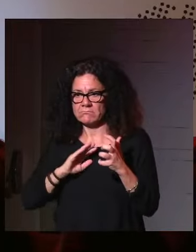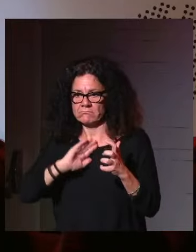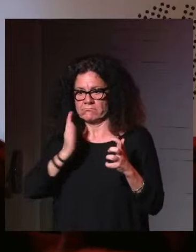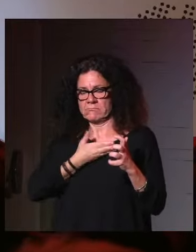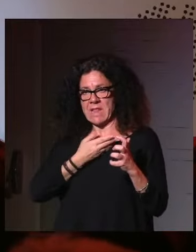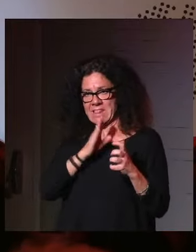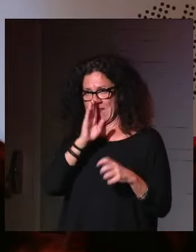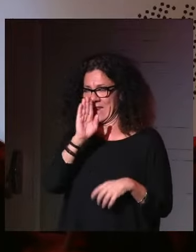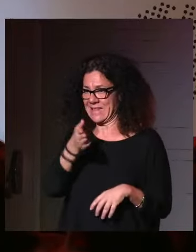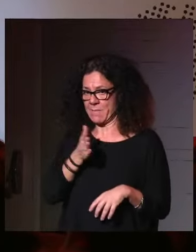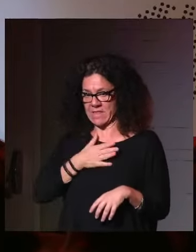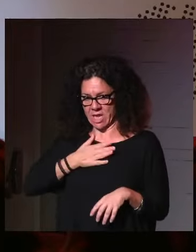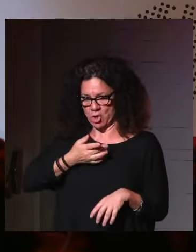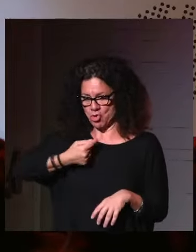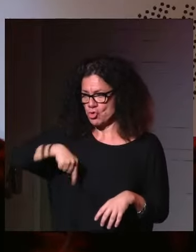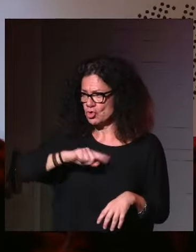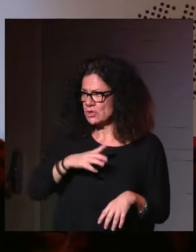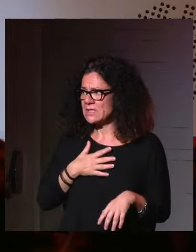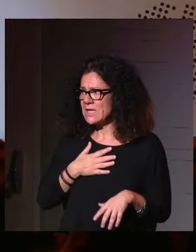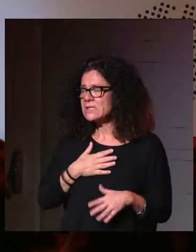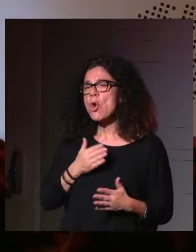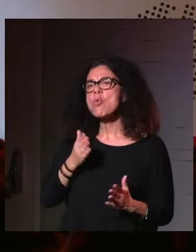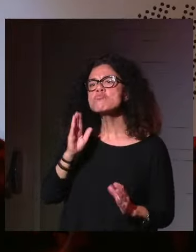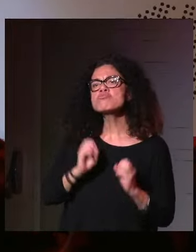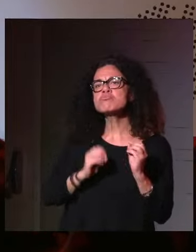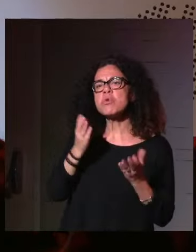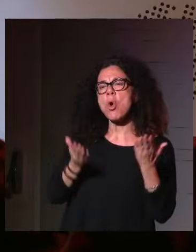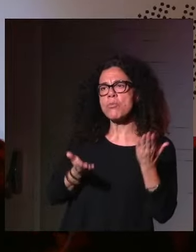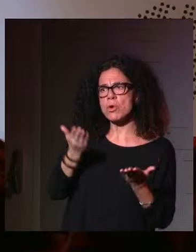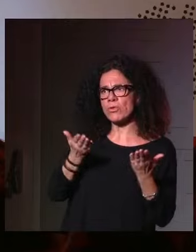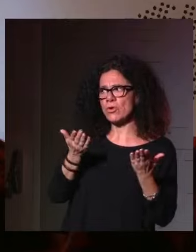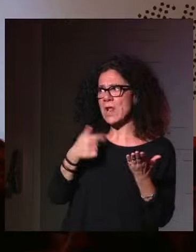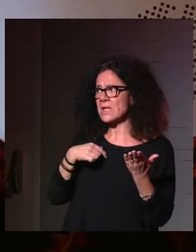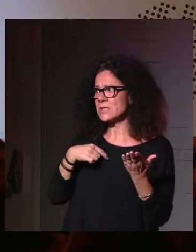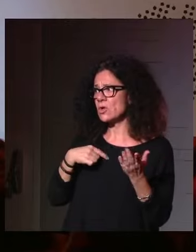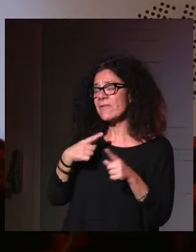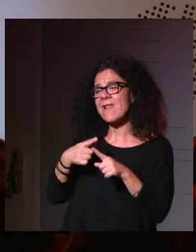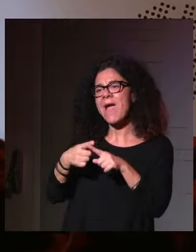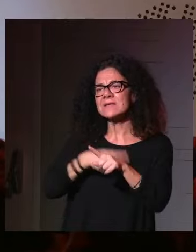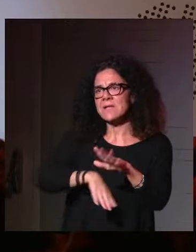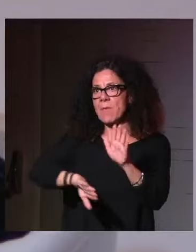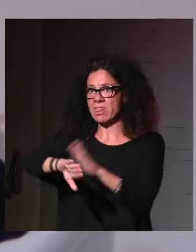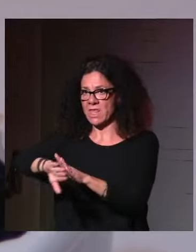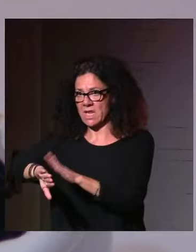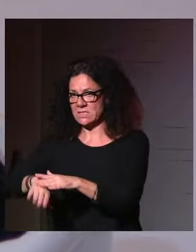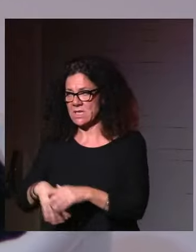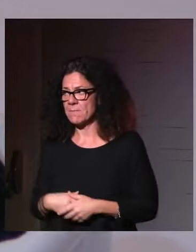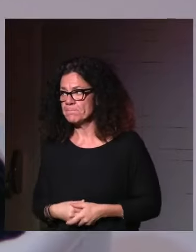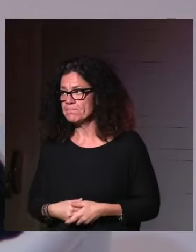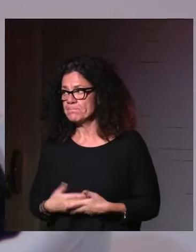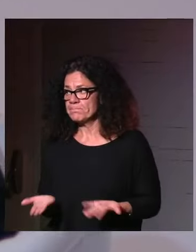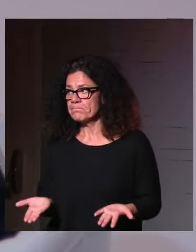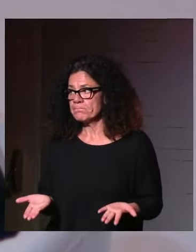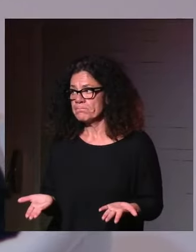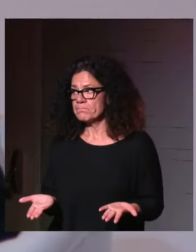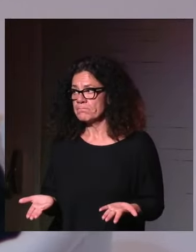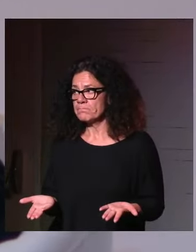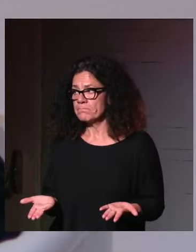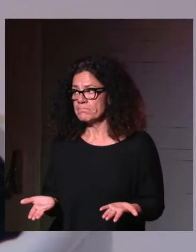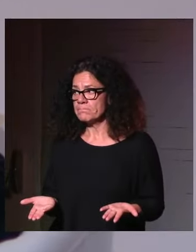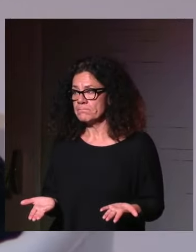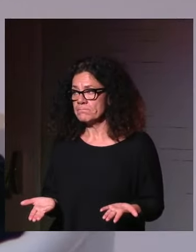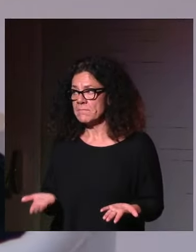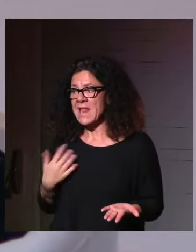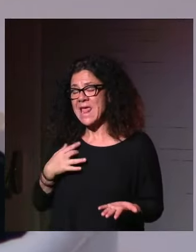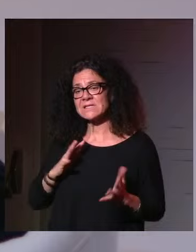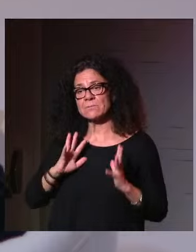directamente nosotras son proporcionales al espacio que va ocupando la extrema derecha y y los las